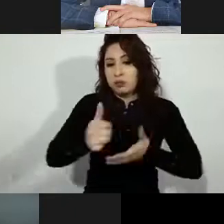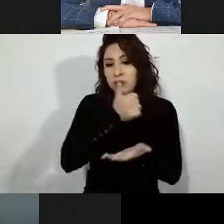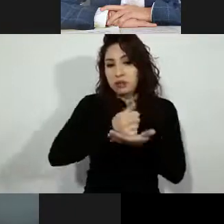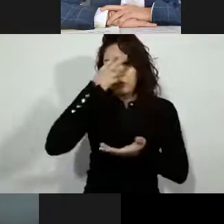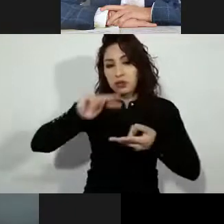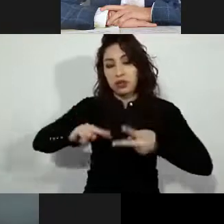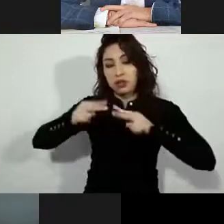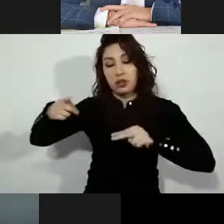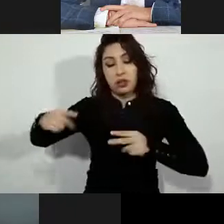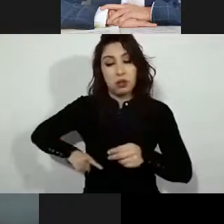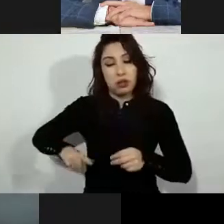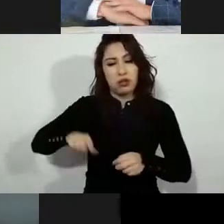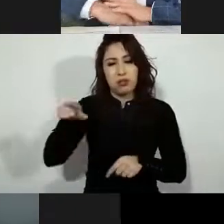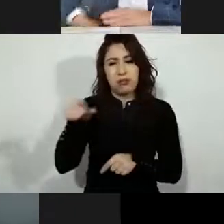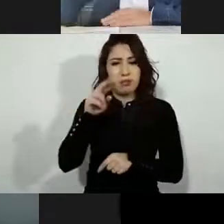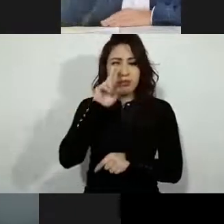propuesta, pero quien